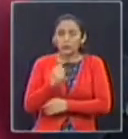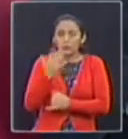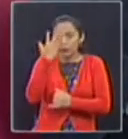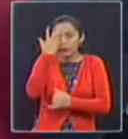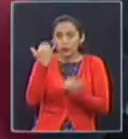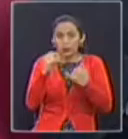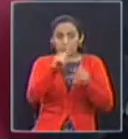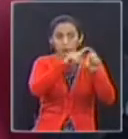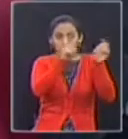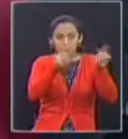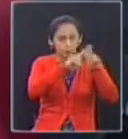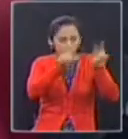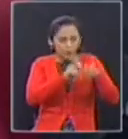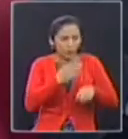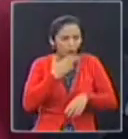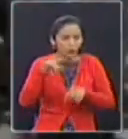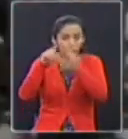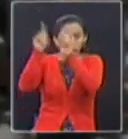Odebrecht.